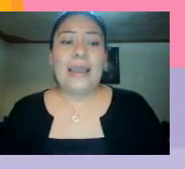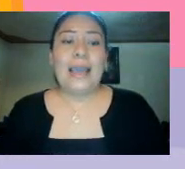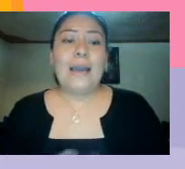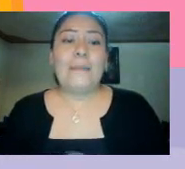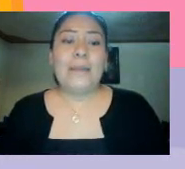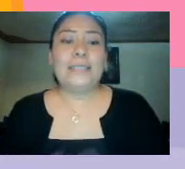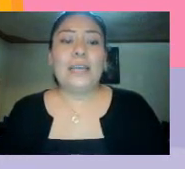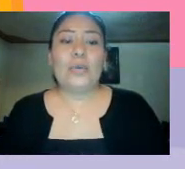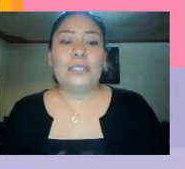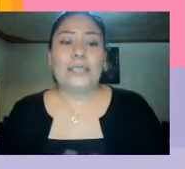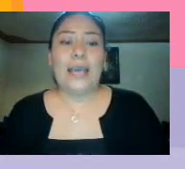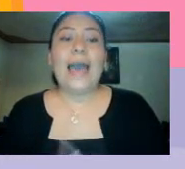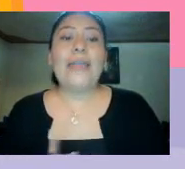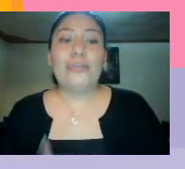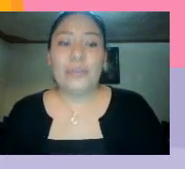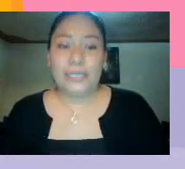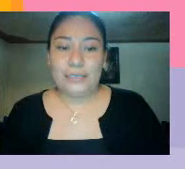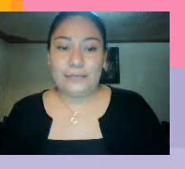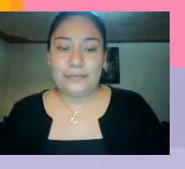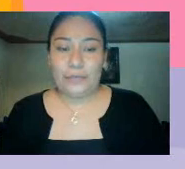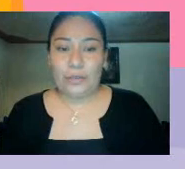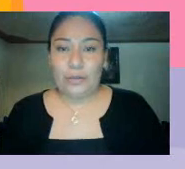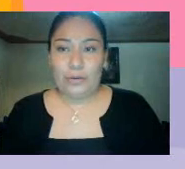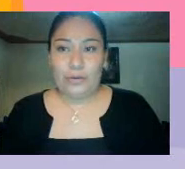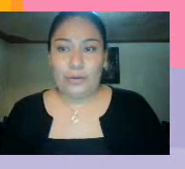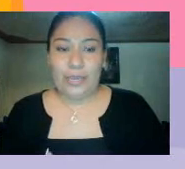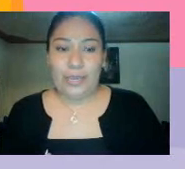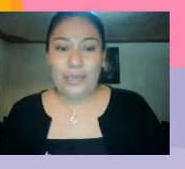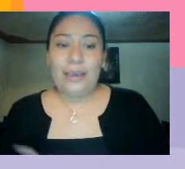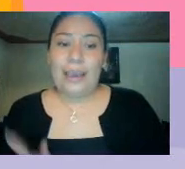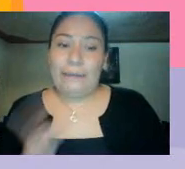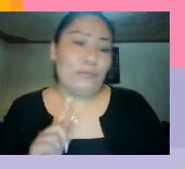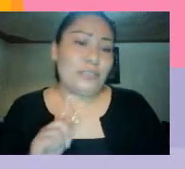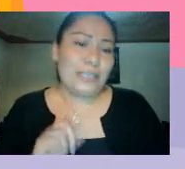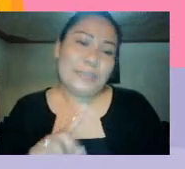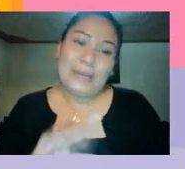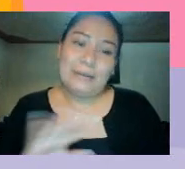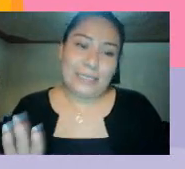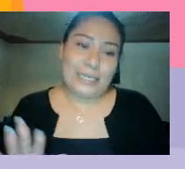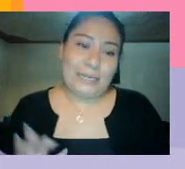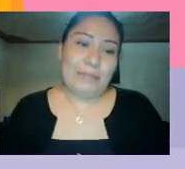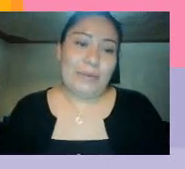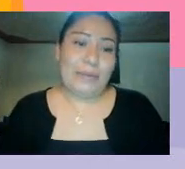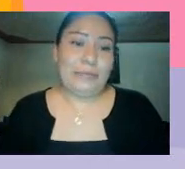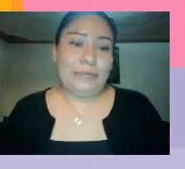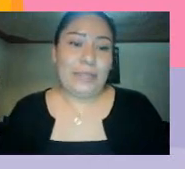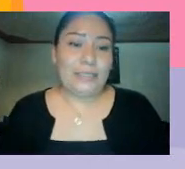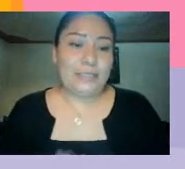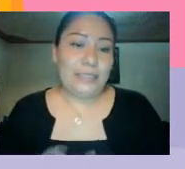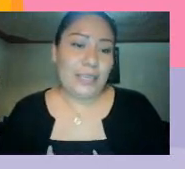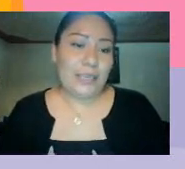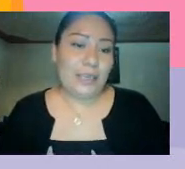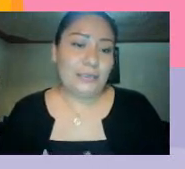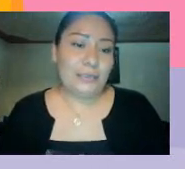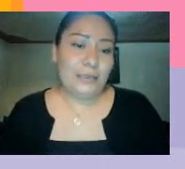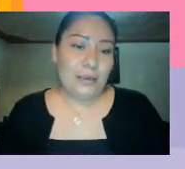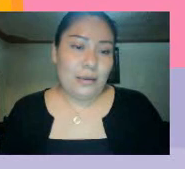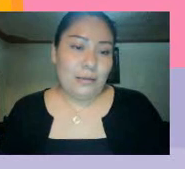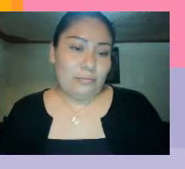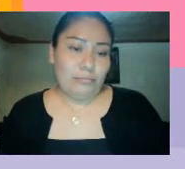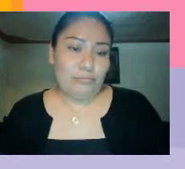la cama y se acuesta a dormir. ¿Ok? A ver, busquen las palabras que rimen primero.